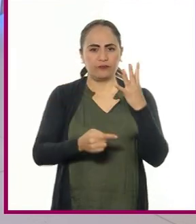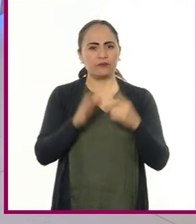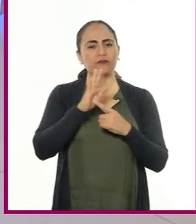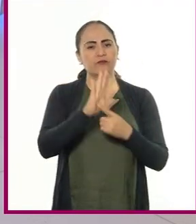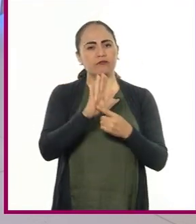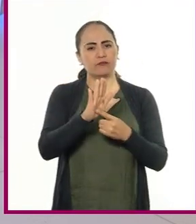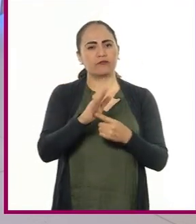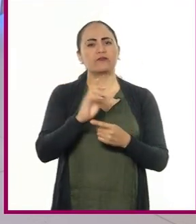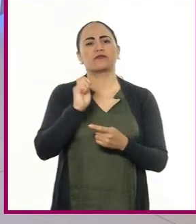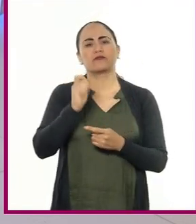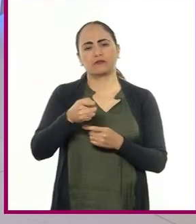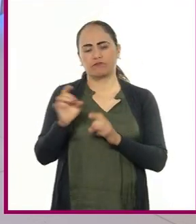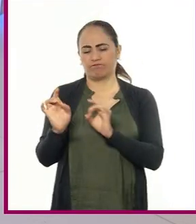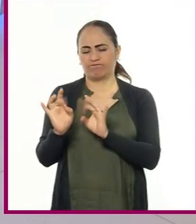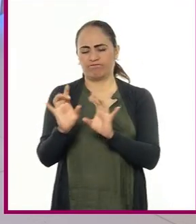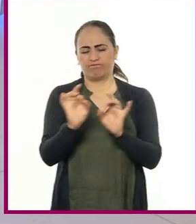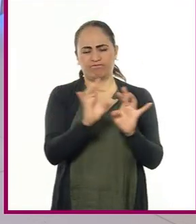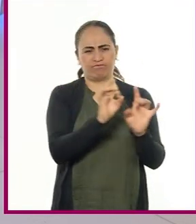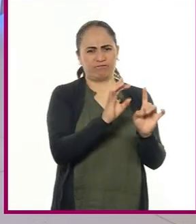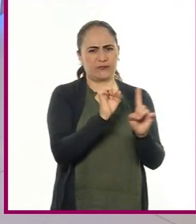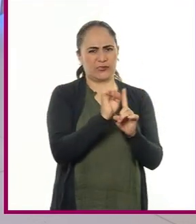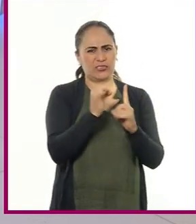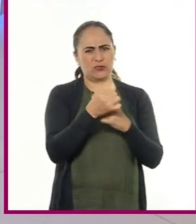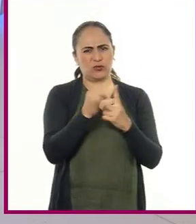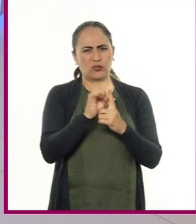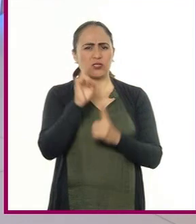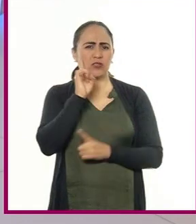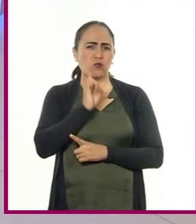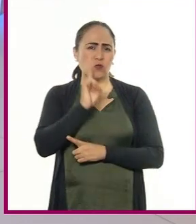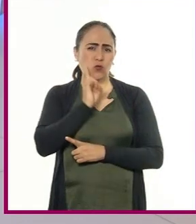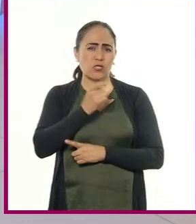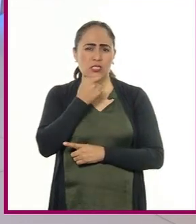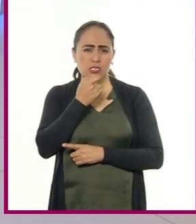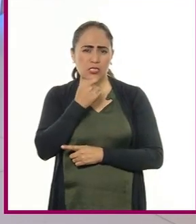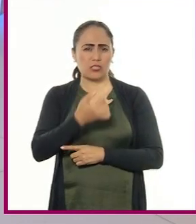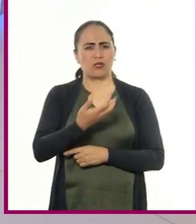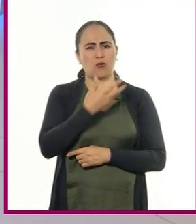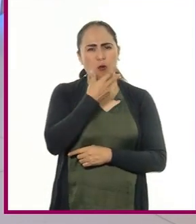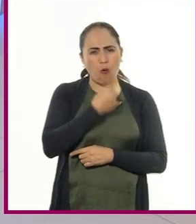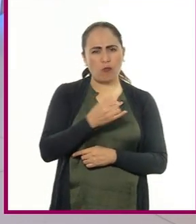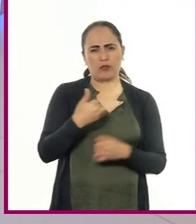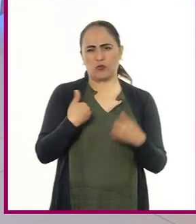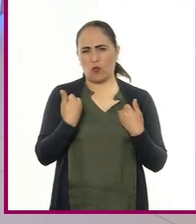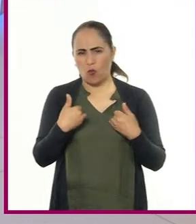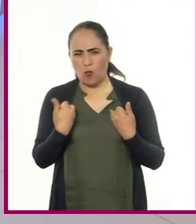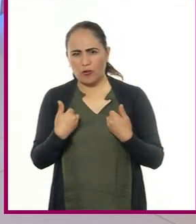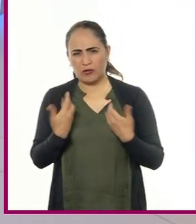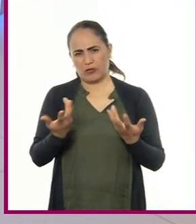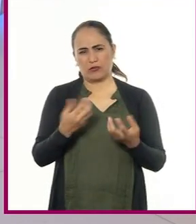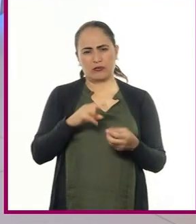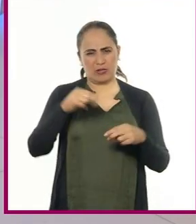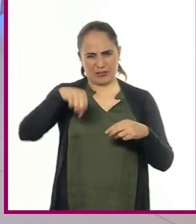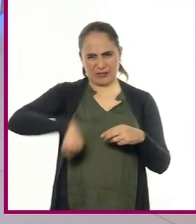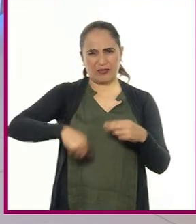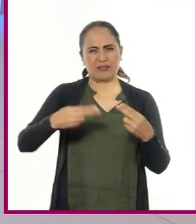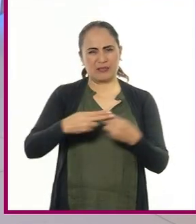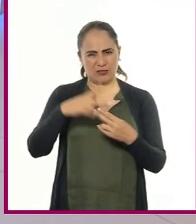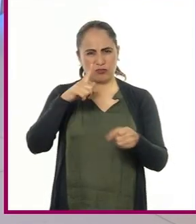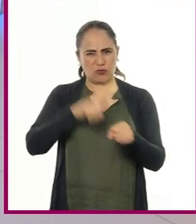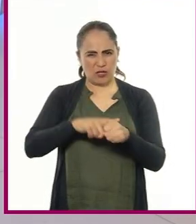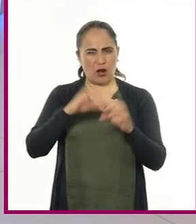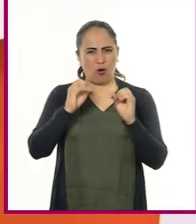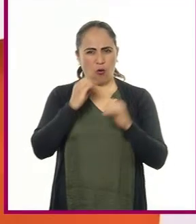que algunas de las situaciones en las que se encuentran las niñas, niños y adolescentes, tanto a nivel nacional como